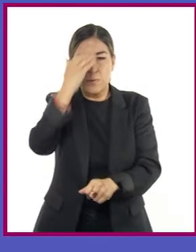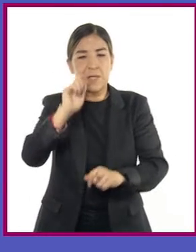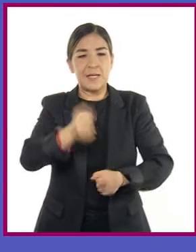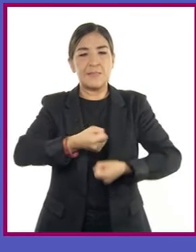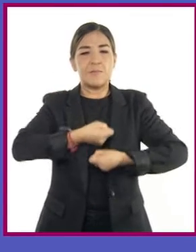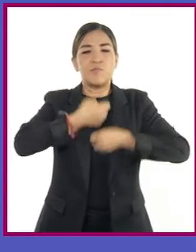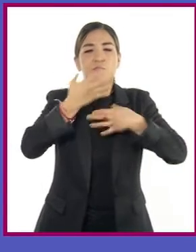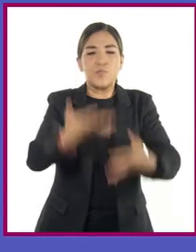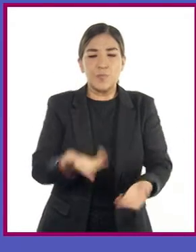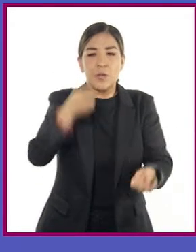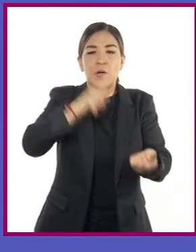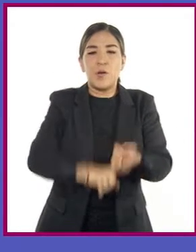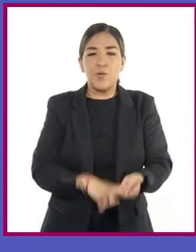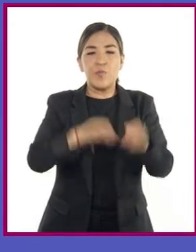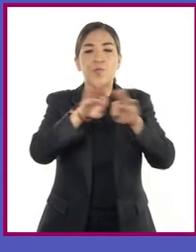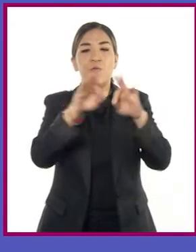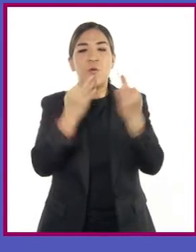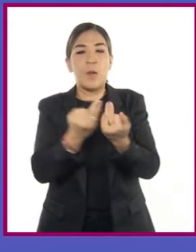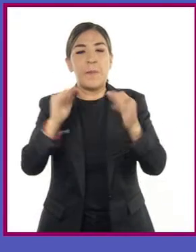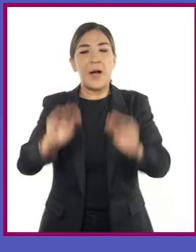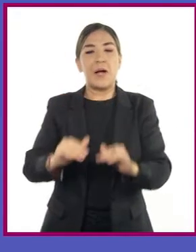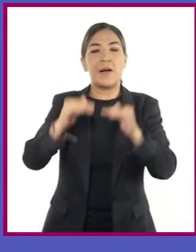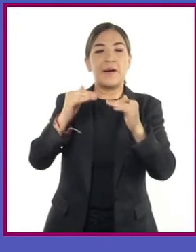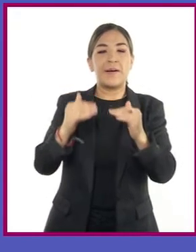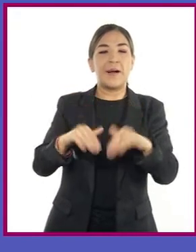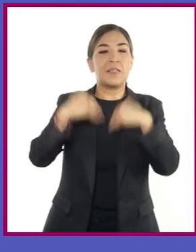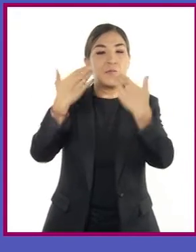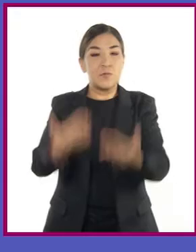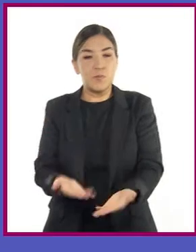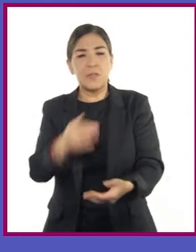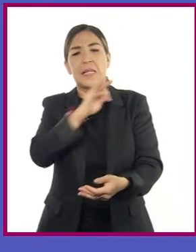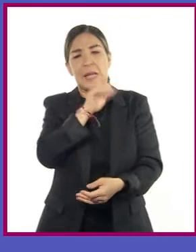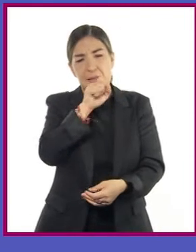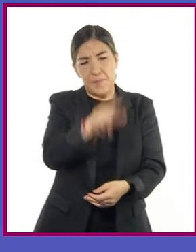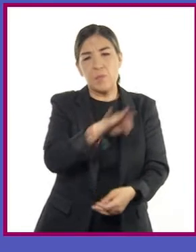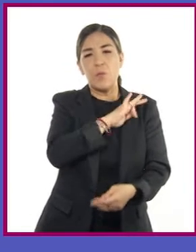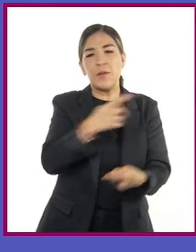las estructuras excluyentes y como oportunidad de construcción de